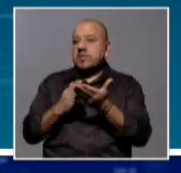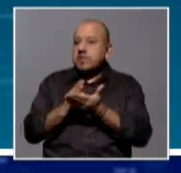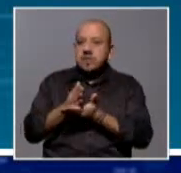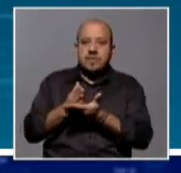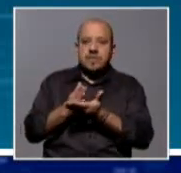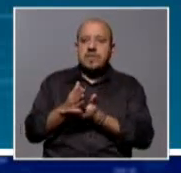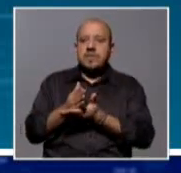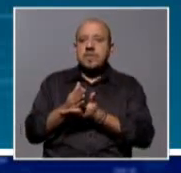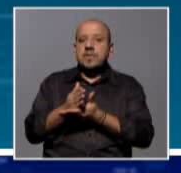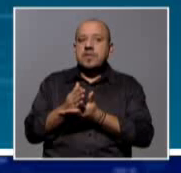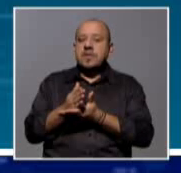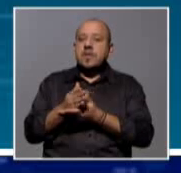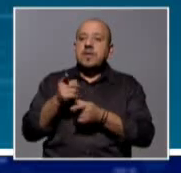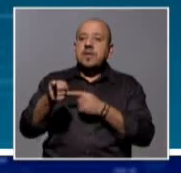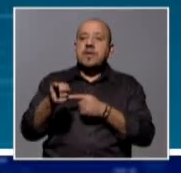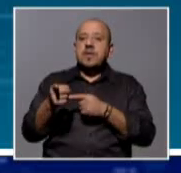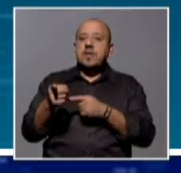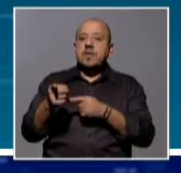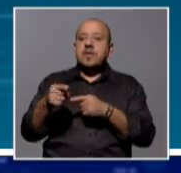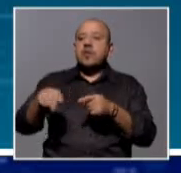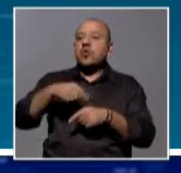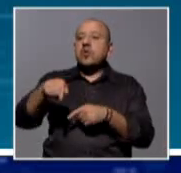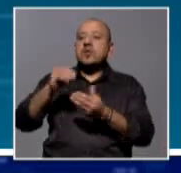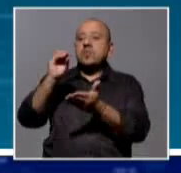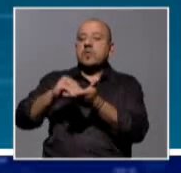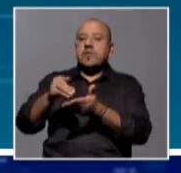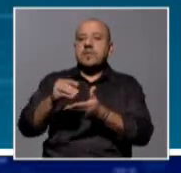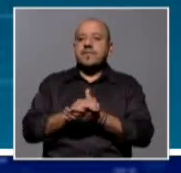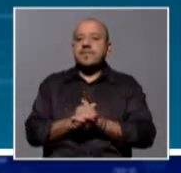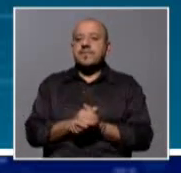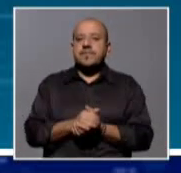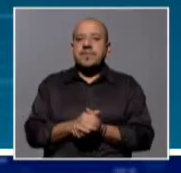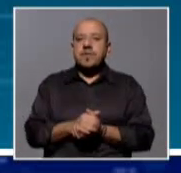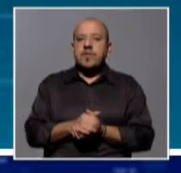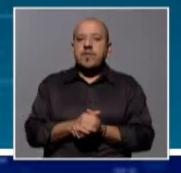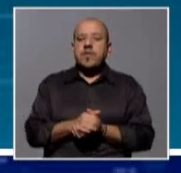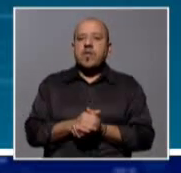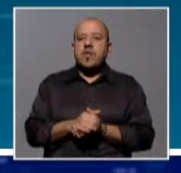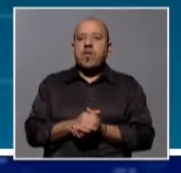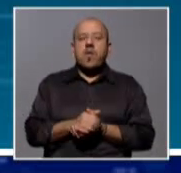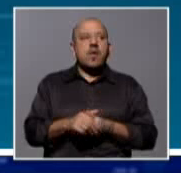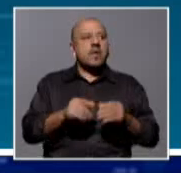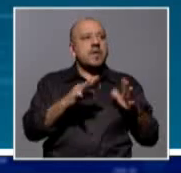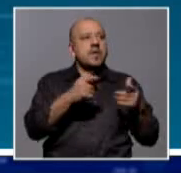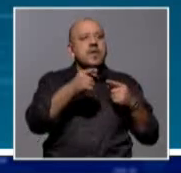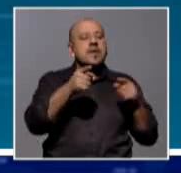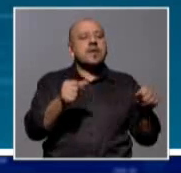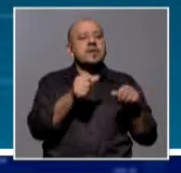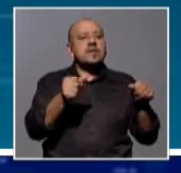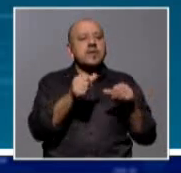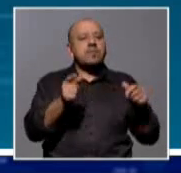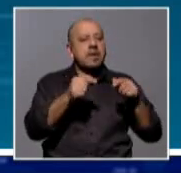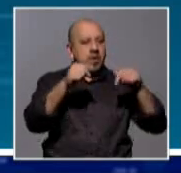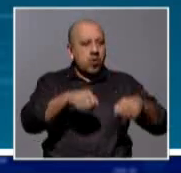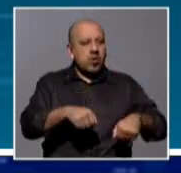y está decidiendo sobre la obra dónde se coloca, ¿no? Claro. Y bueno, ¿y qué idearon específicamente para el